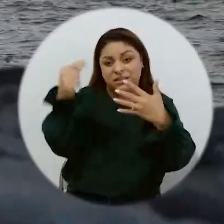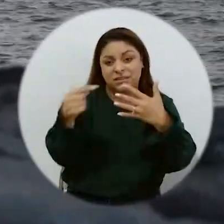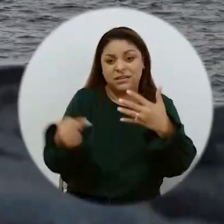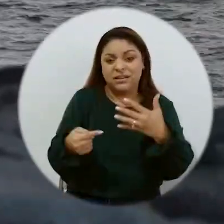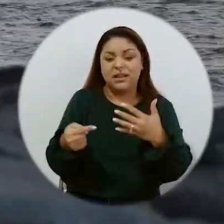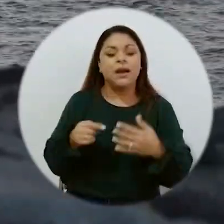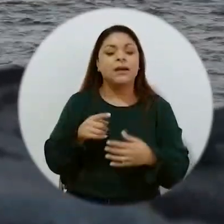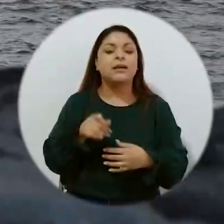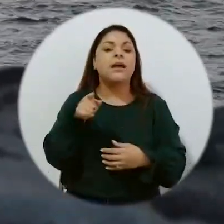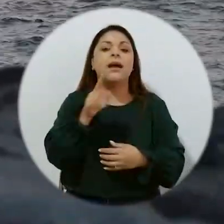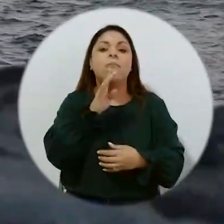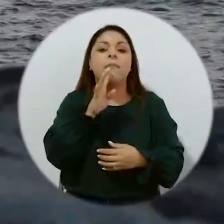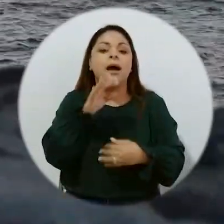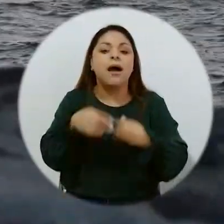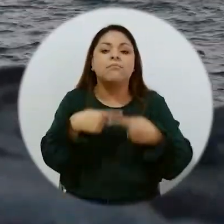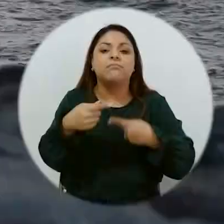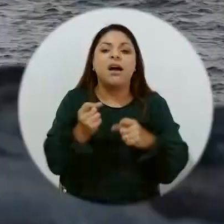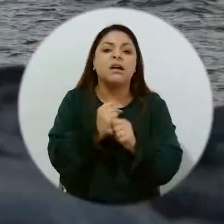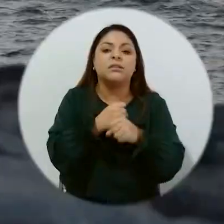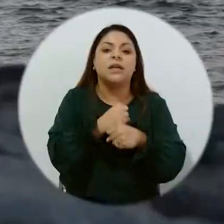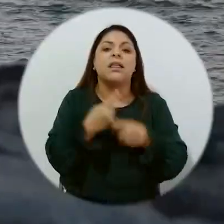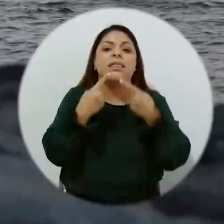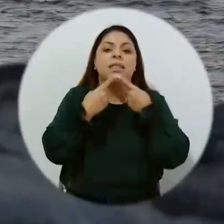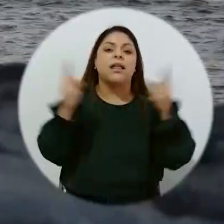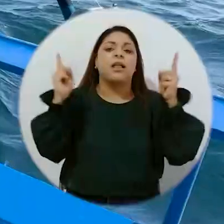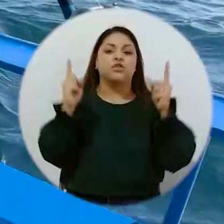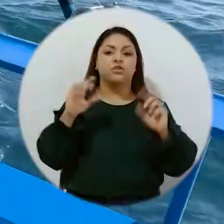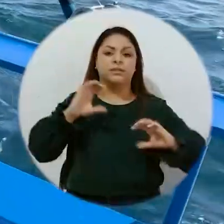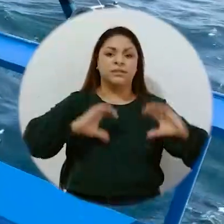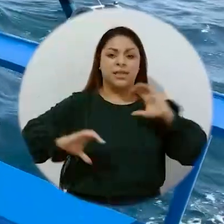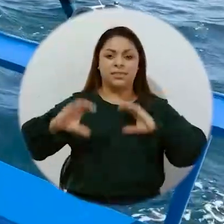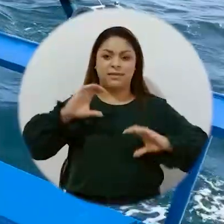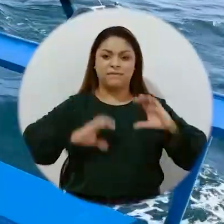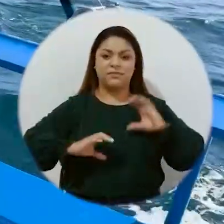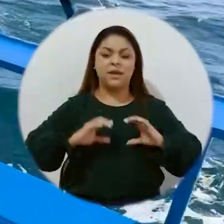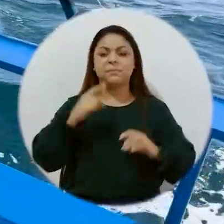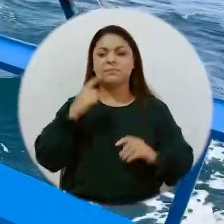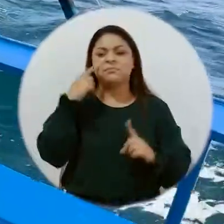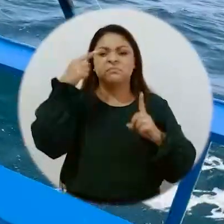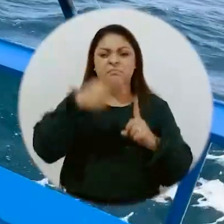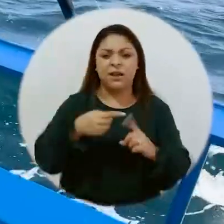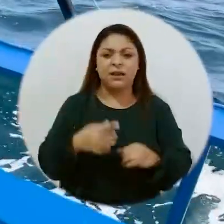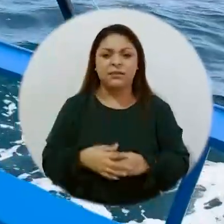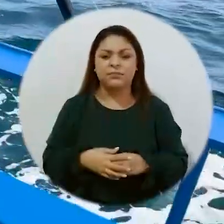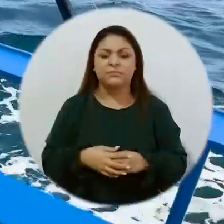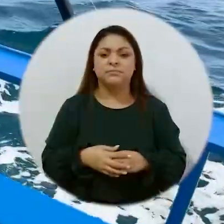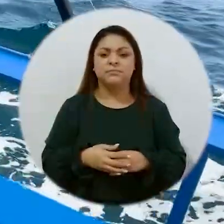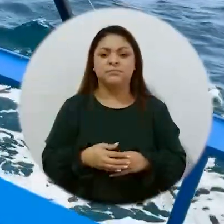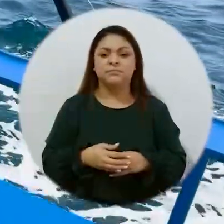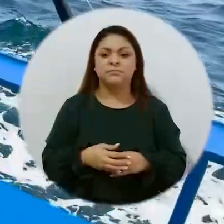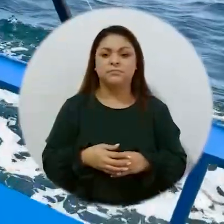que elaborará una declaratoria científica para